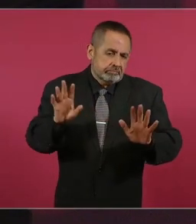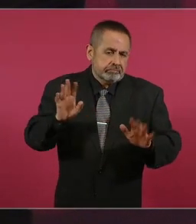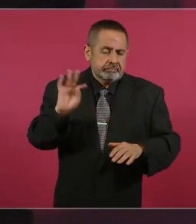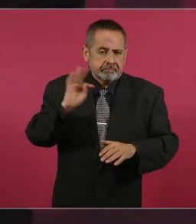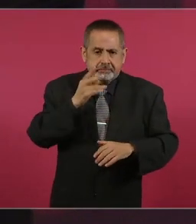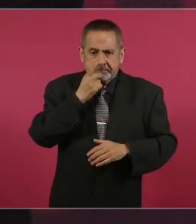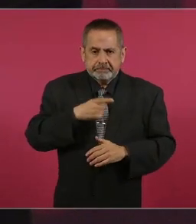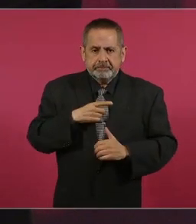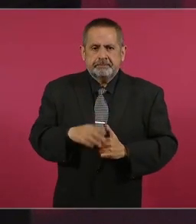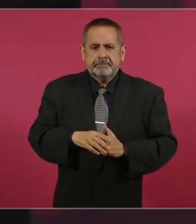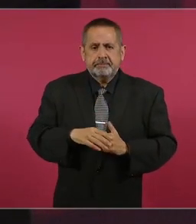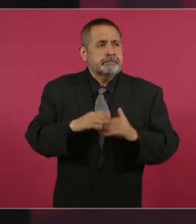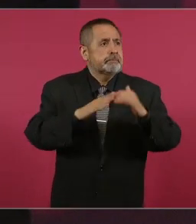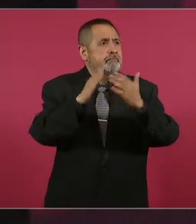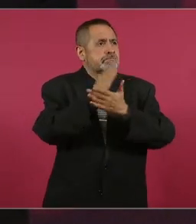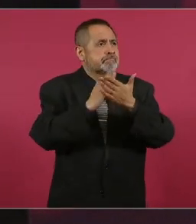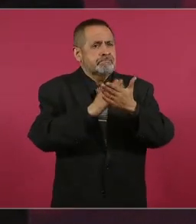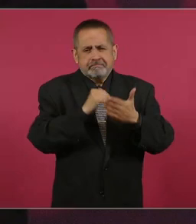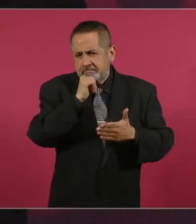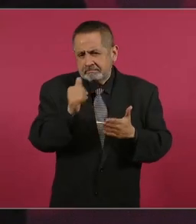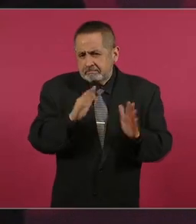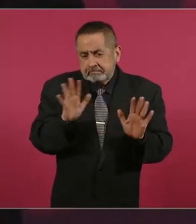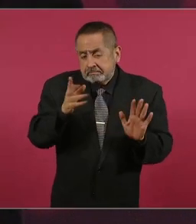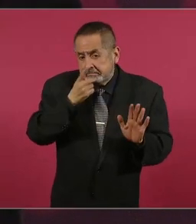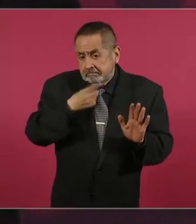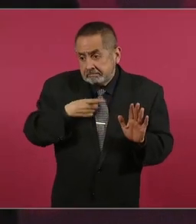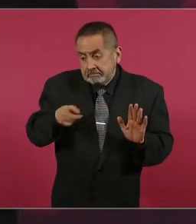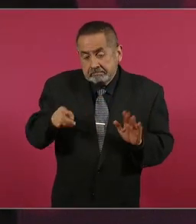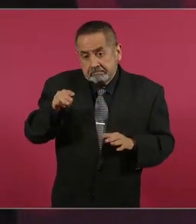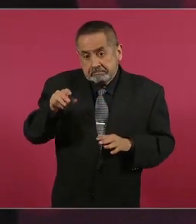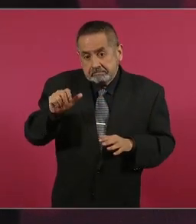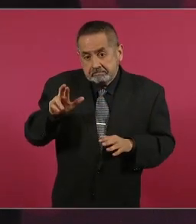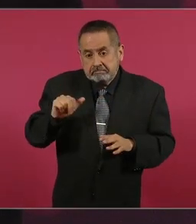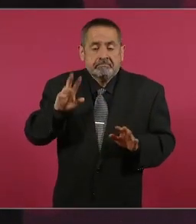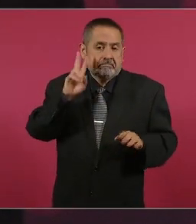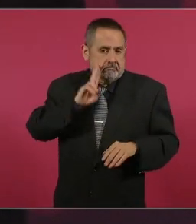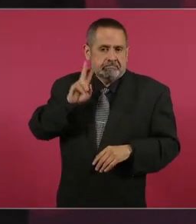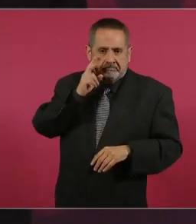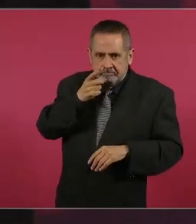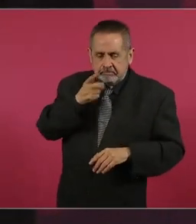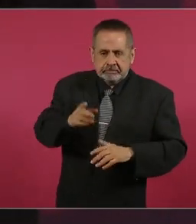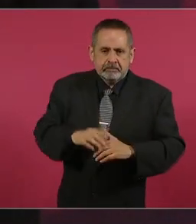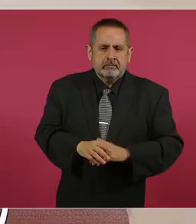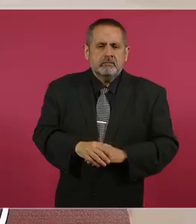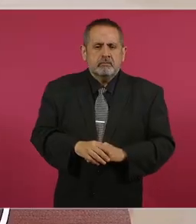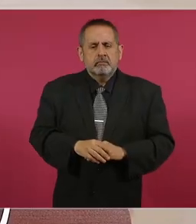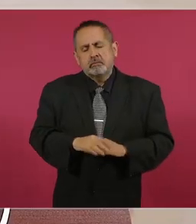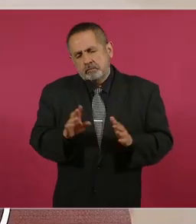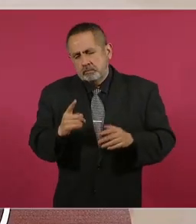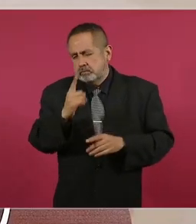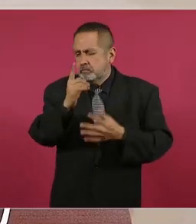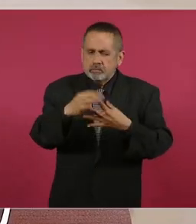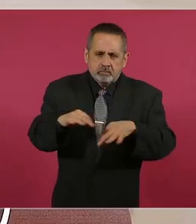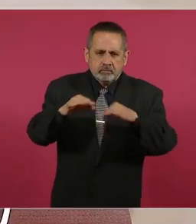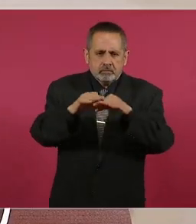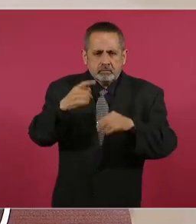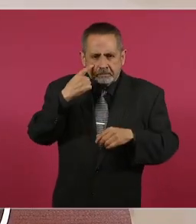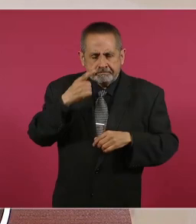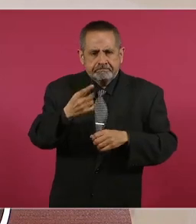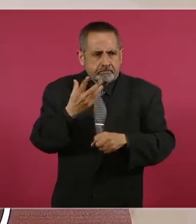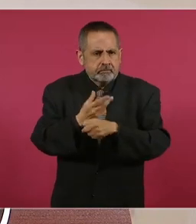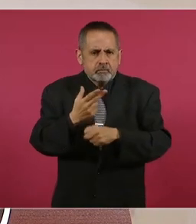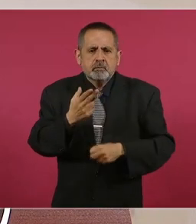rescatarse y que no tenía daños estructurales, habría que ver. Entonces, eso es lo más importante, ¿no? Que se le